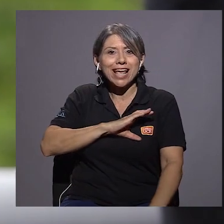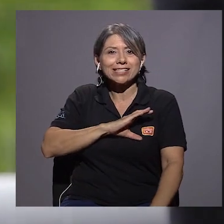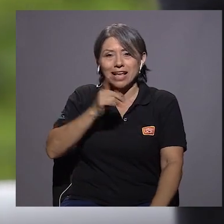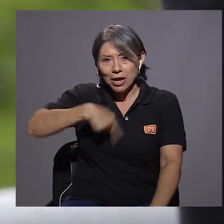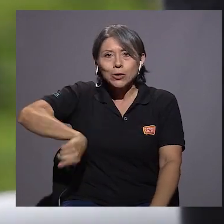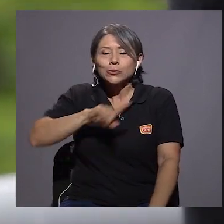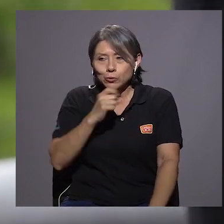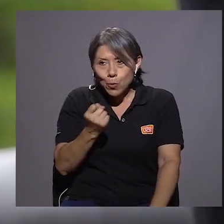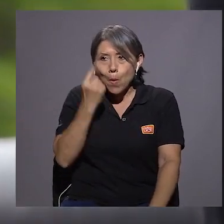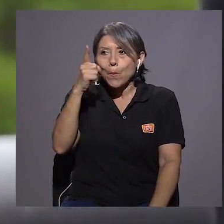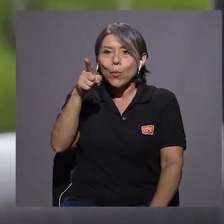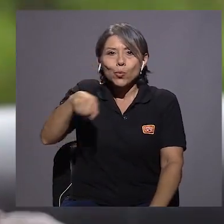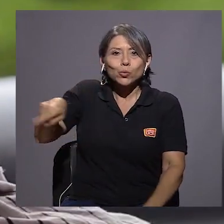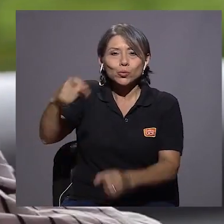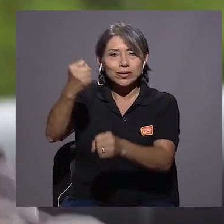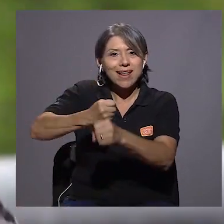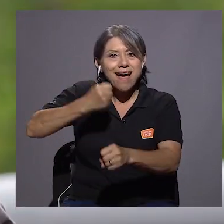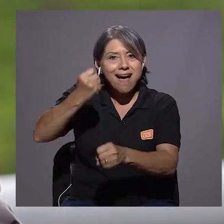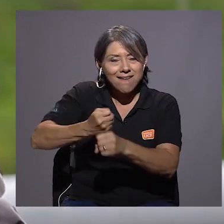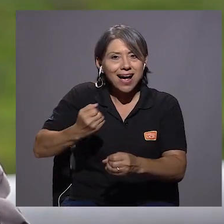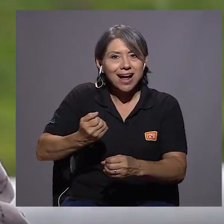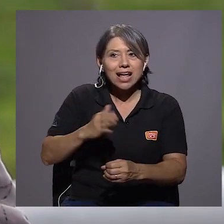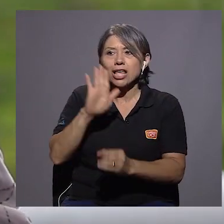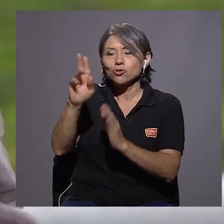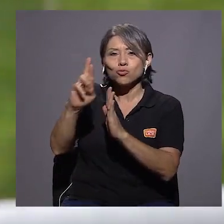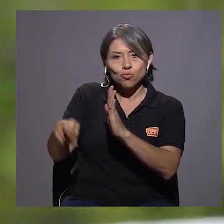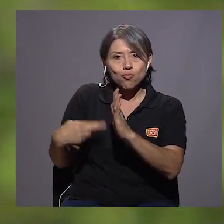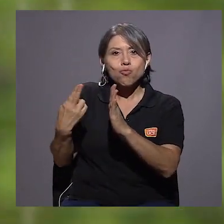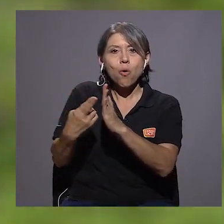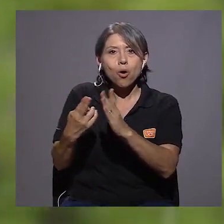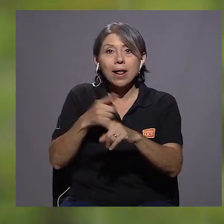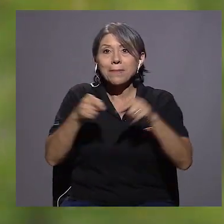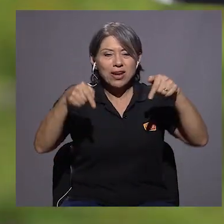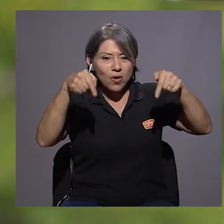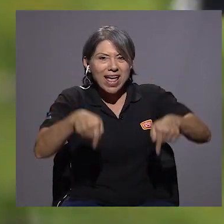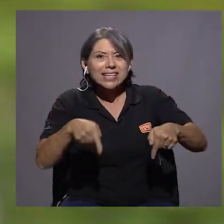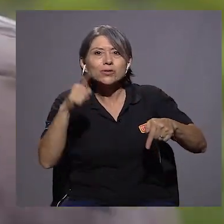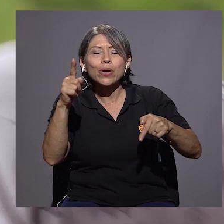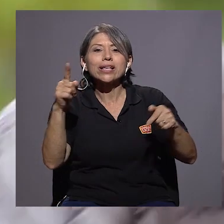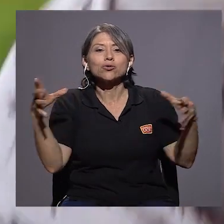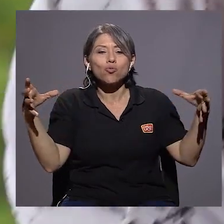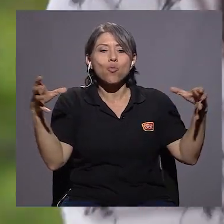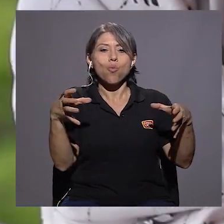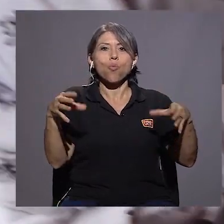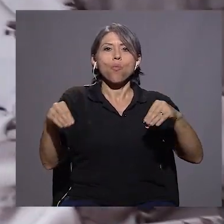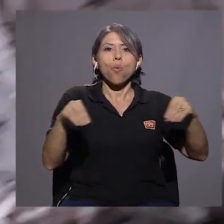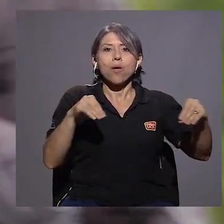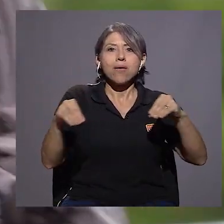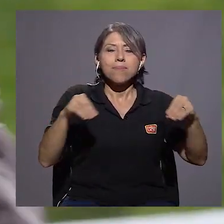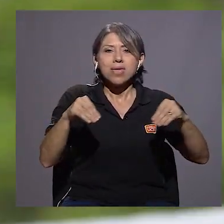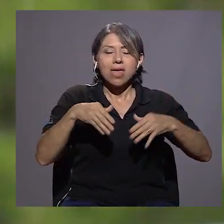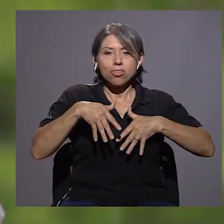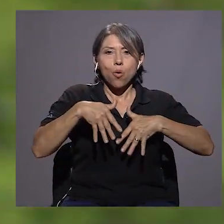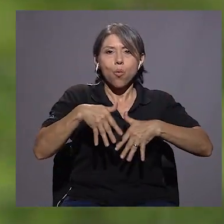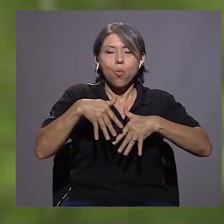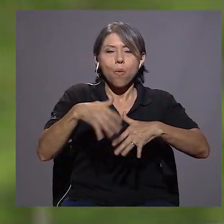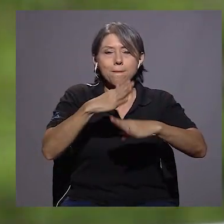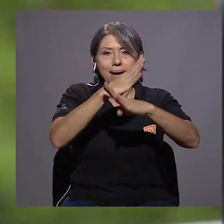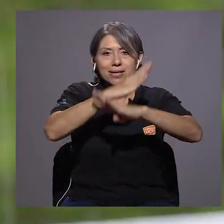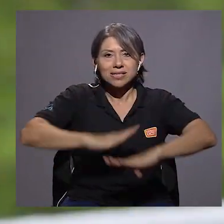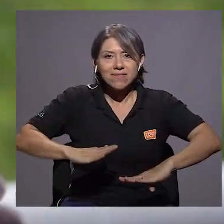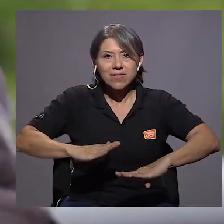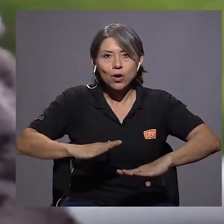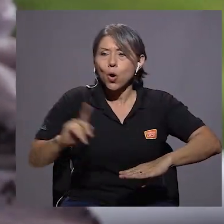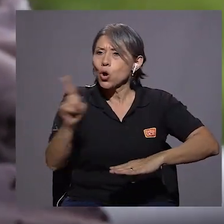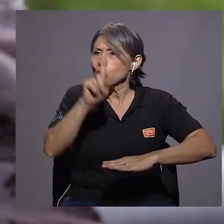policías. Comprendemos que ustedes trabajan, que es su rol, pero esto es un movimiento pacífico.